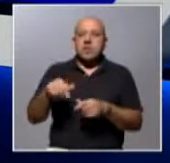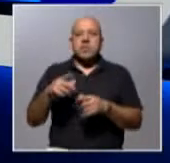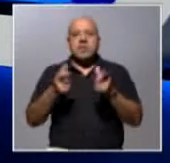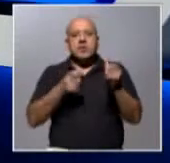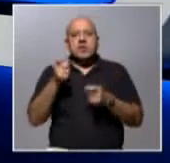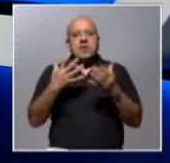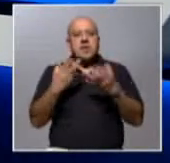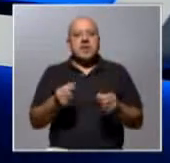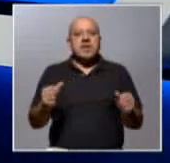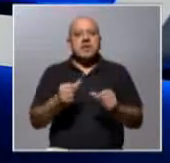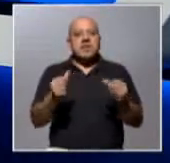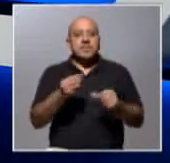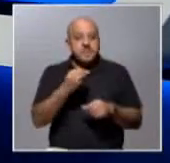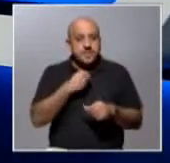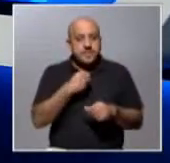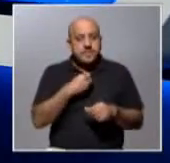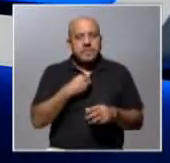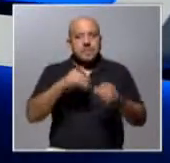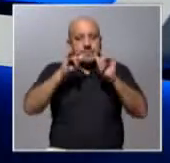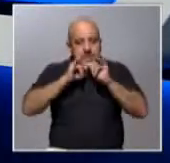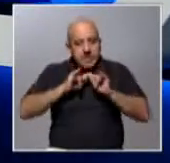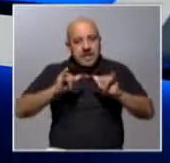voluntariado, decidió lanzar la campaña